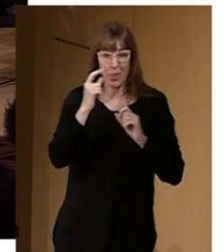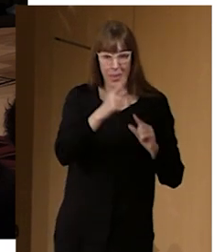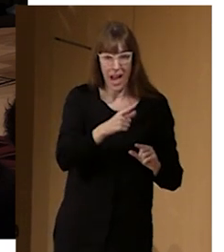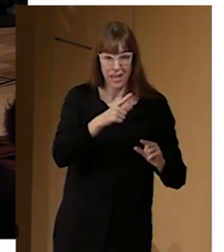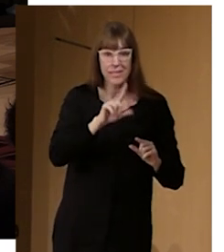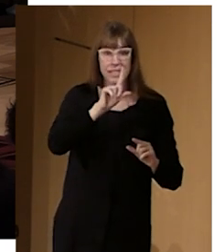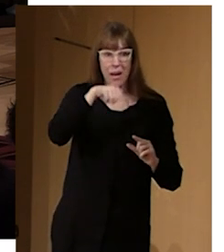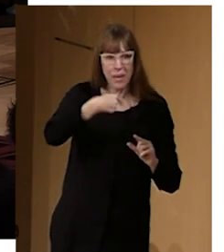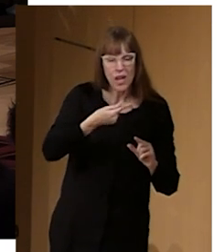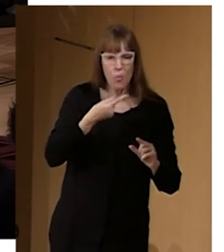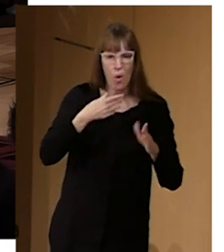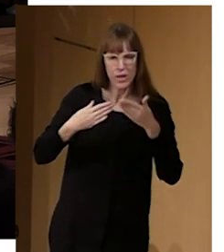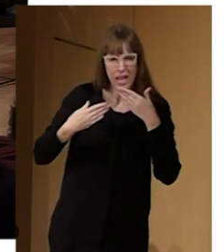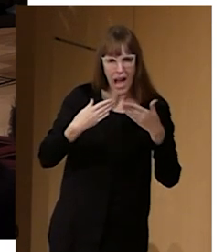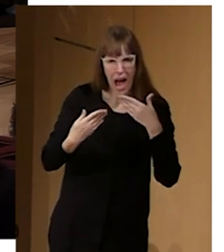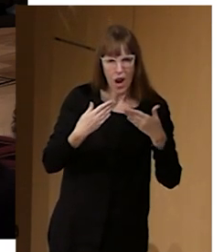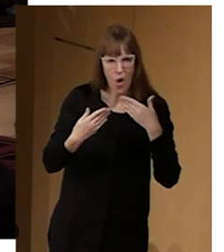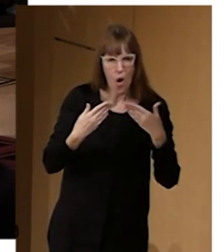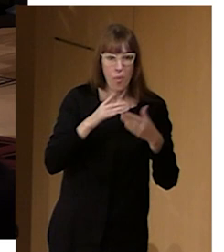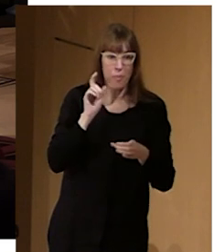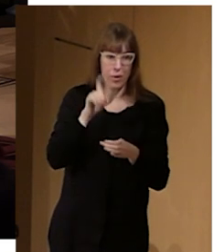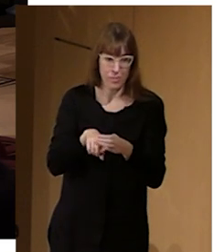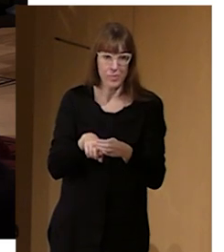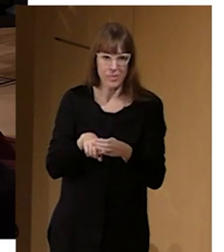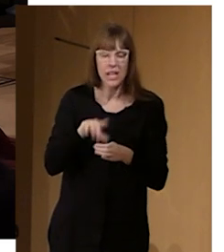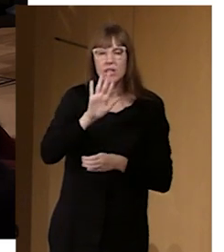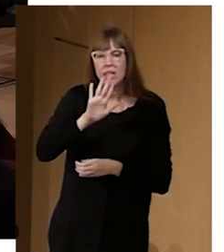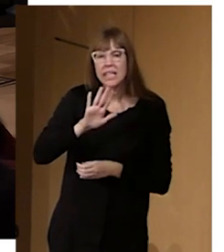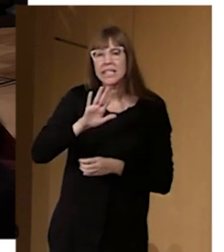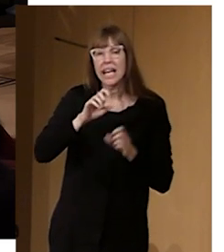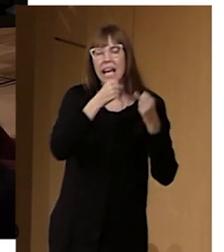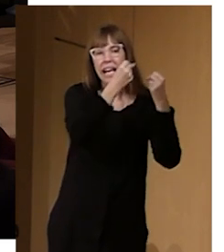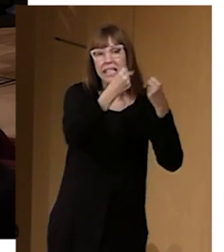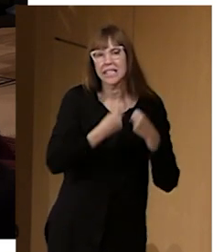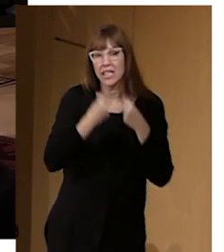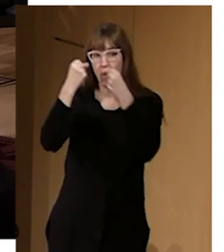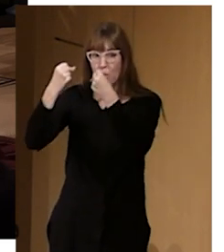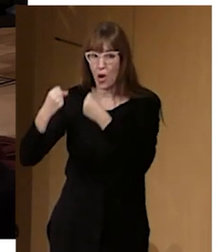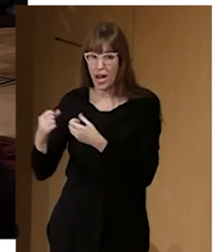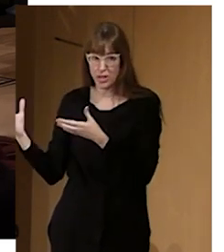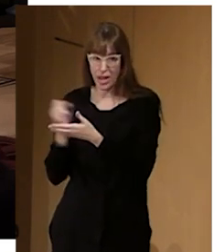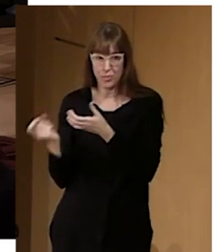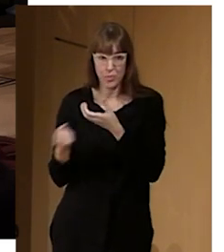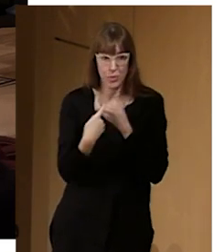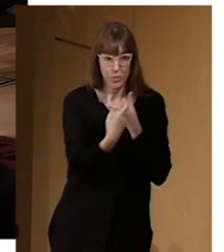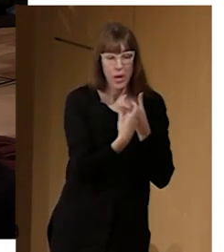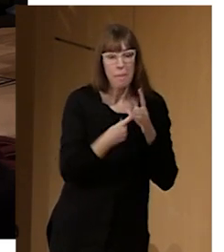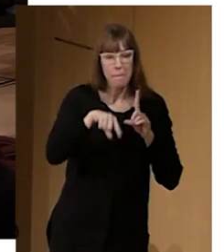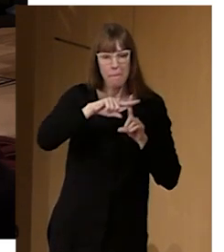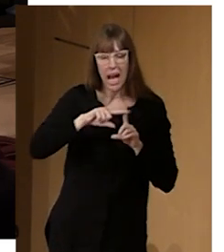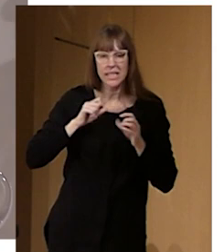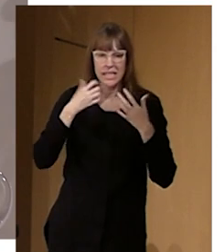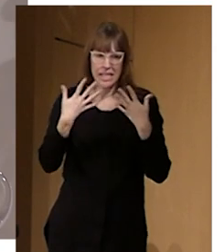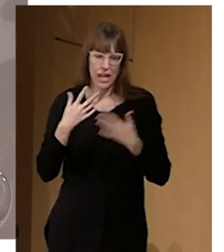cultural es un programa en el que seleccionamos todas las instituciones que estamos implicadas 10 12 familias que trabajan con nosotros a lo largo de todo el